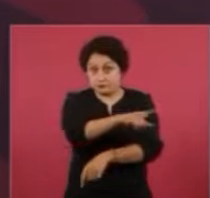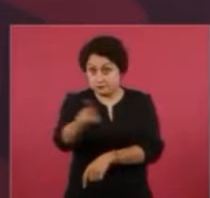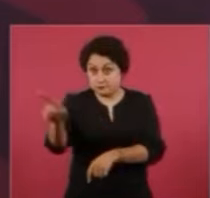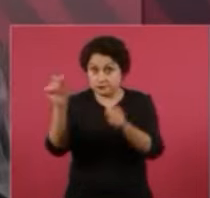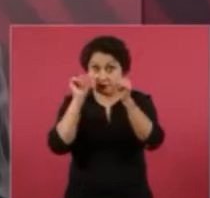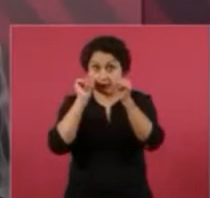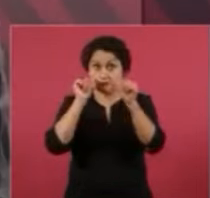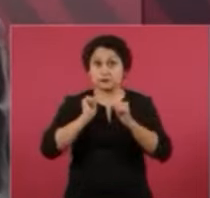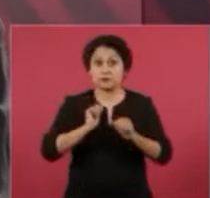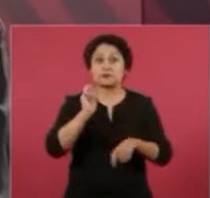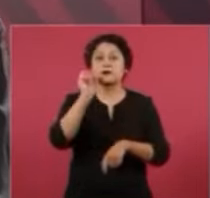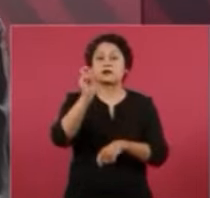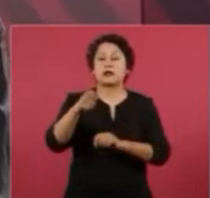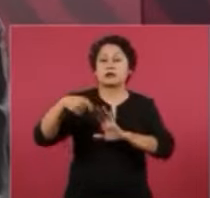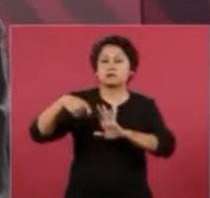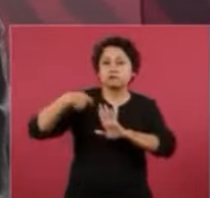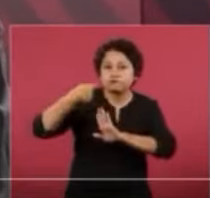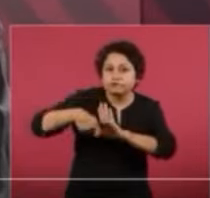bajo